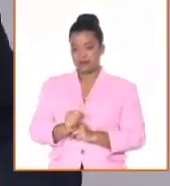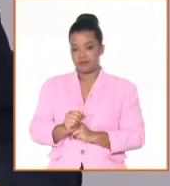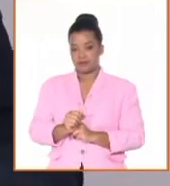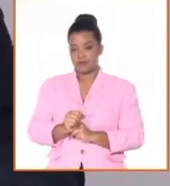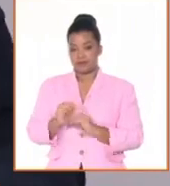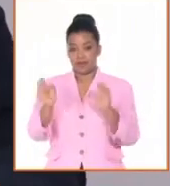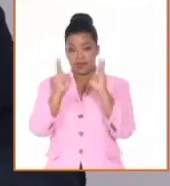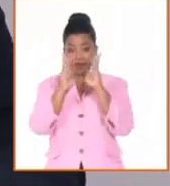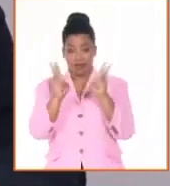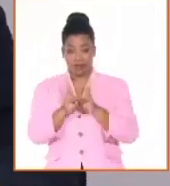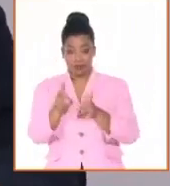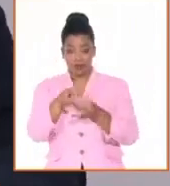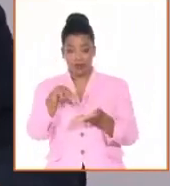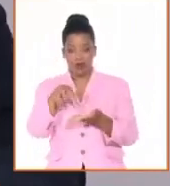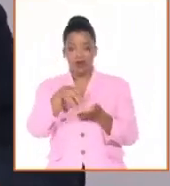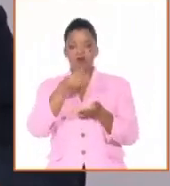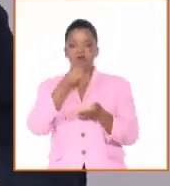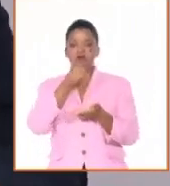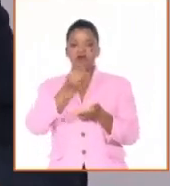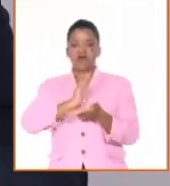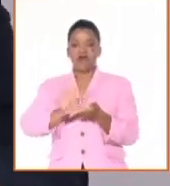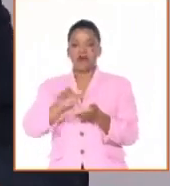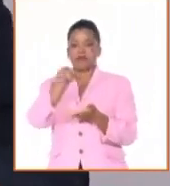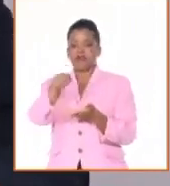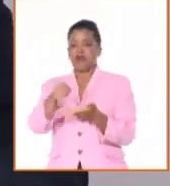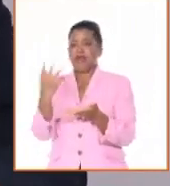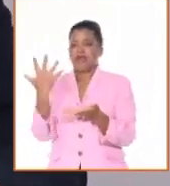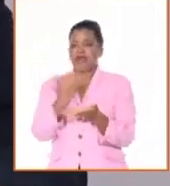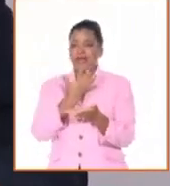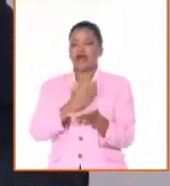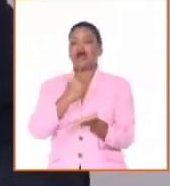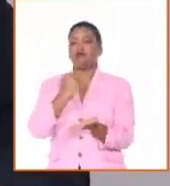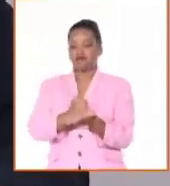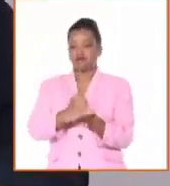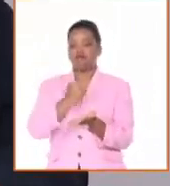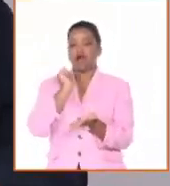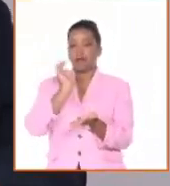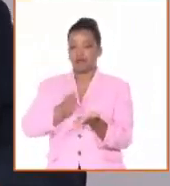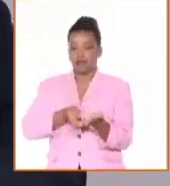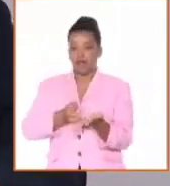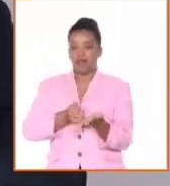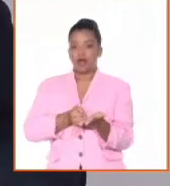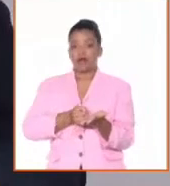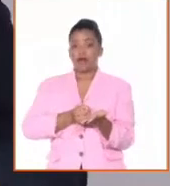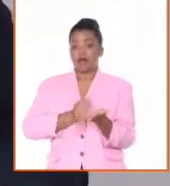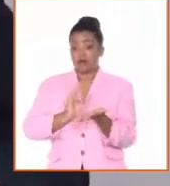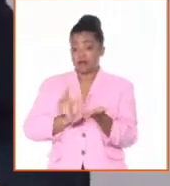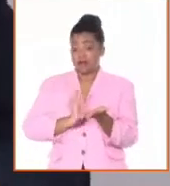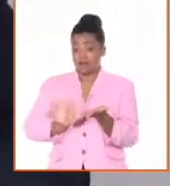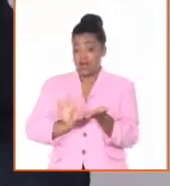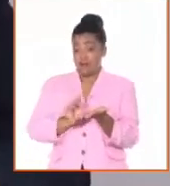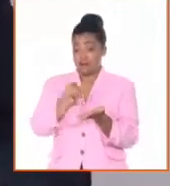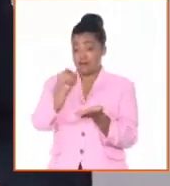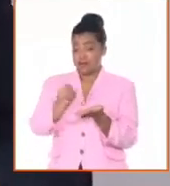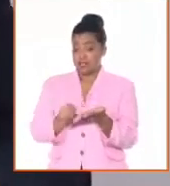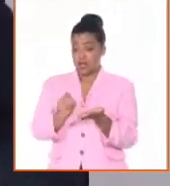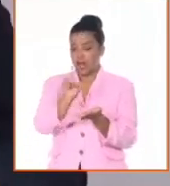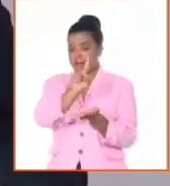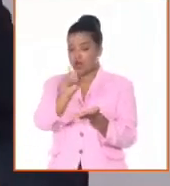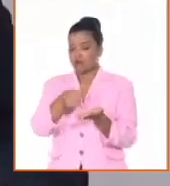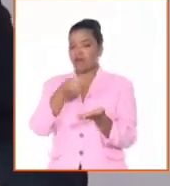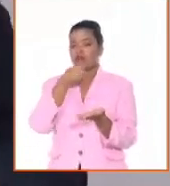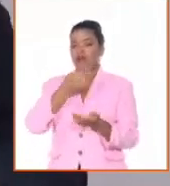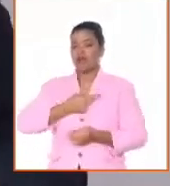certificar la identidad de la persona y por tanto nos permite devolverle a la persona el servicio mediante